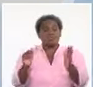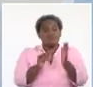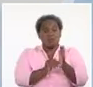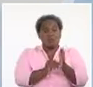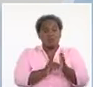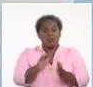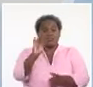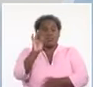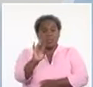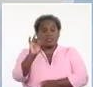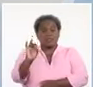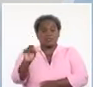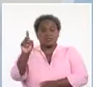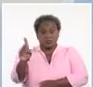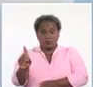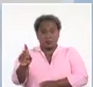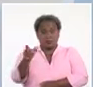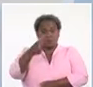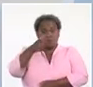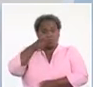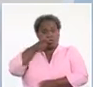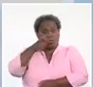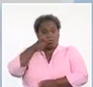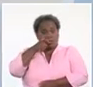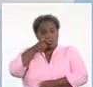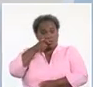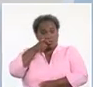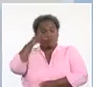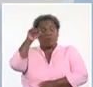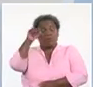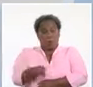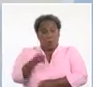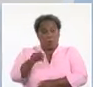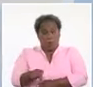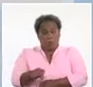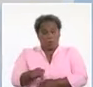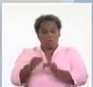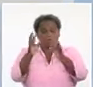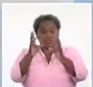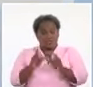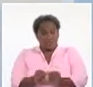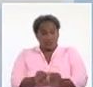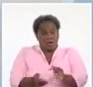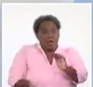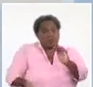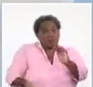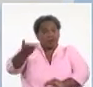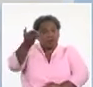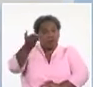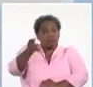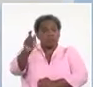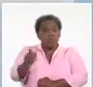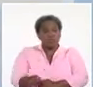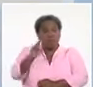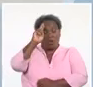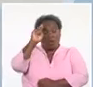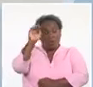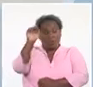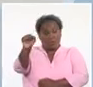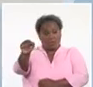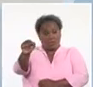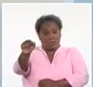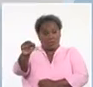15.771 en vigilancia, y también hoy tenemos que decir que la cifra más alta de casos activos, de